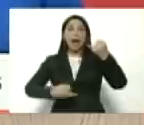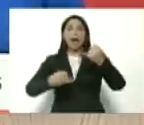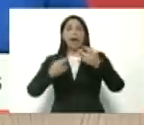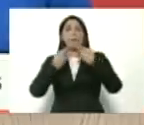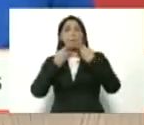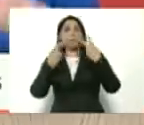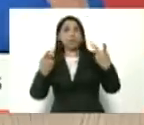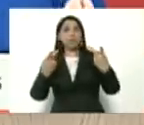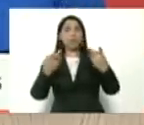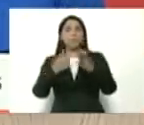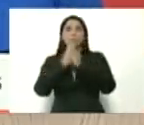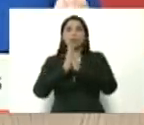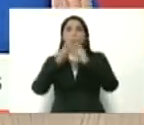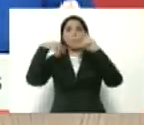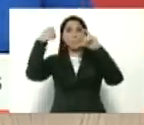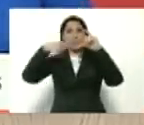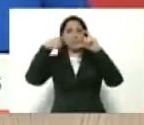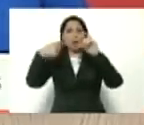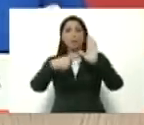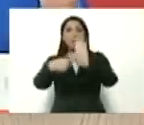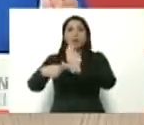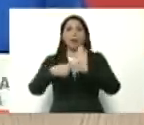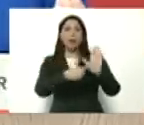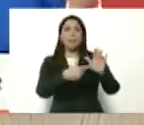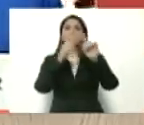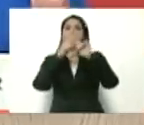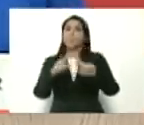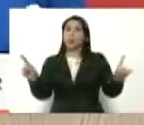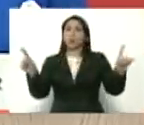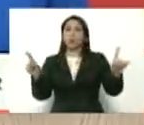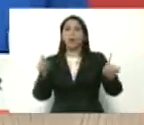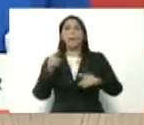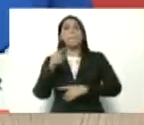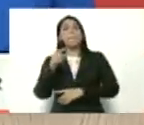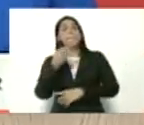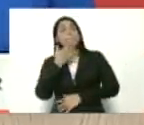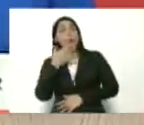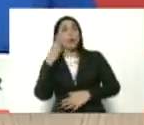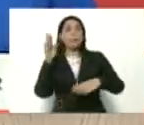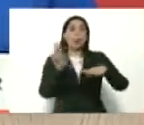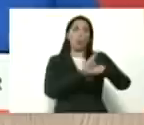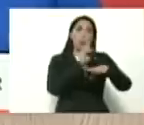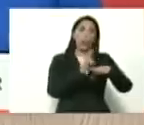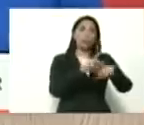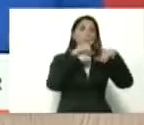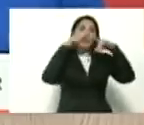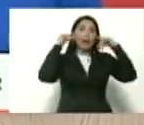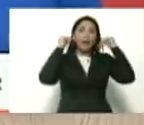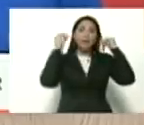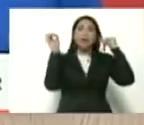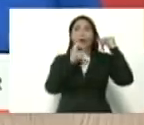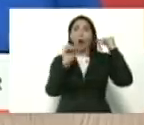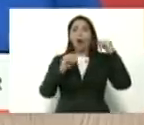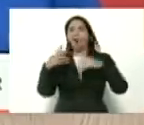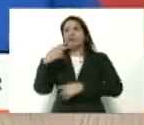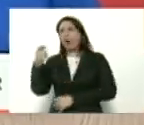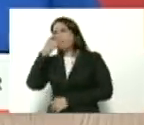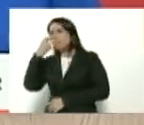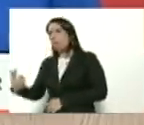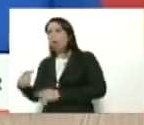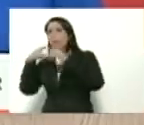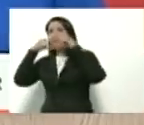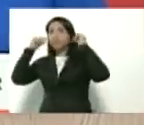declaración un video que demuestra la diferencia entre el uso de la mascarilla y el no uso de la